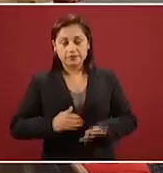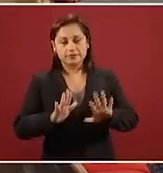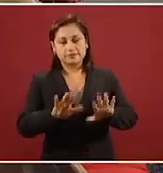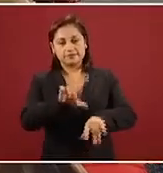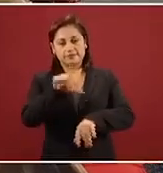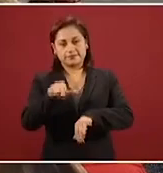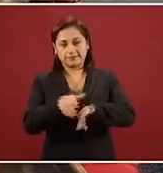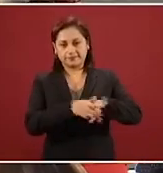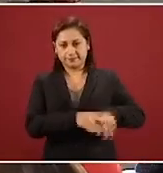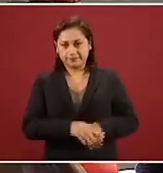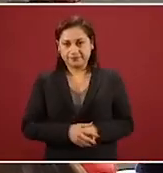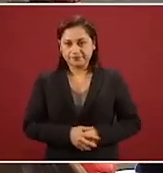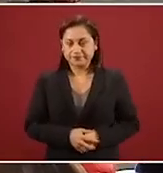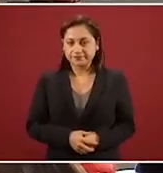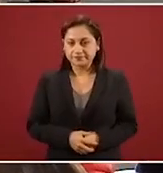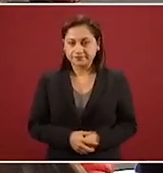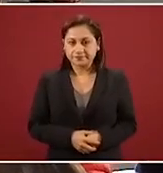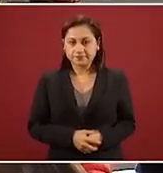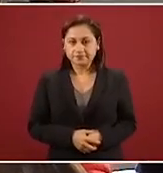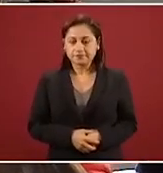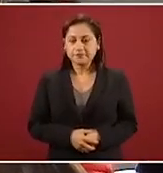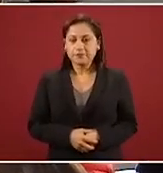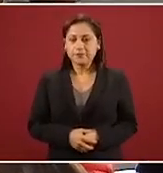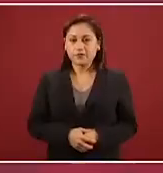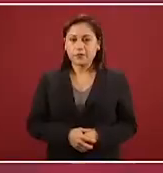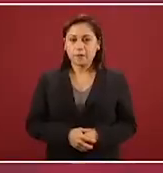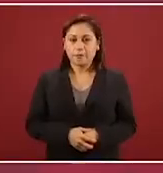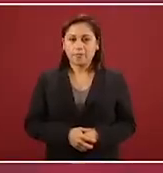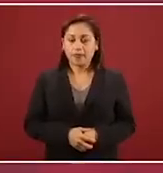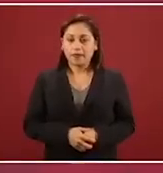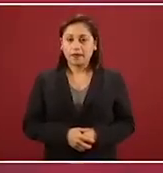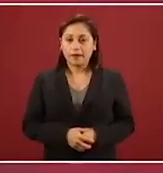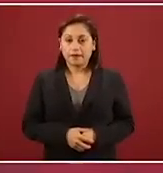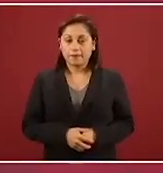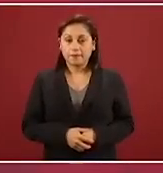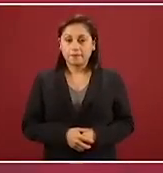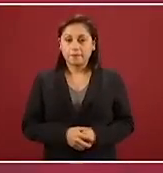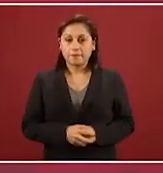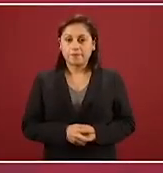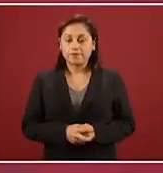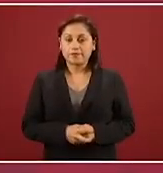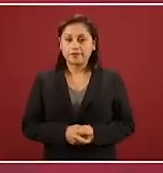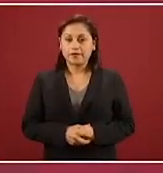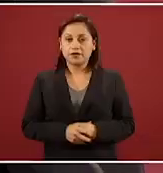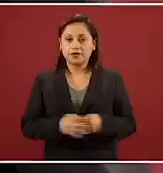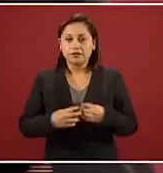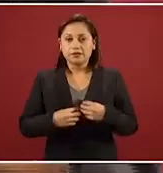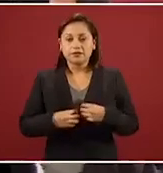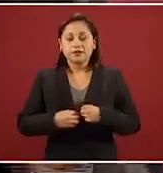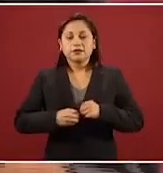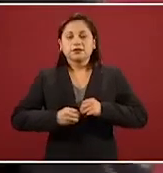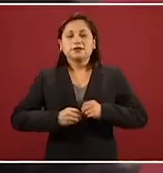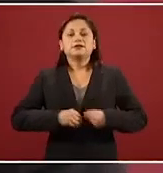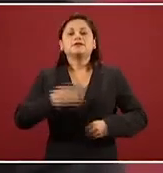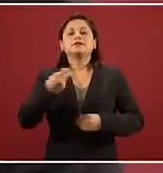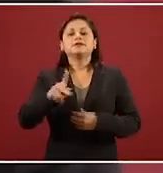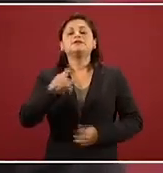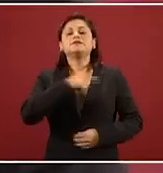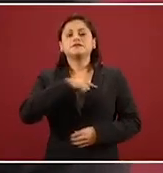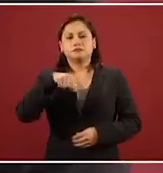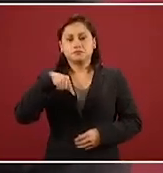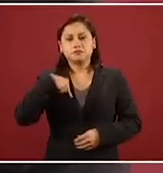La verdad es que a nosotros nos ha ido bien en la relación,